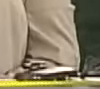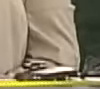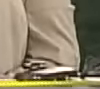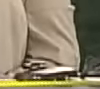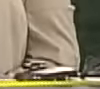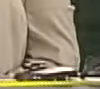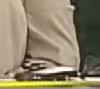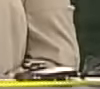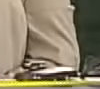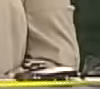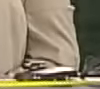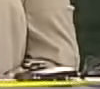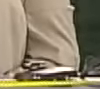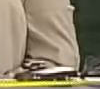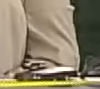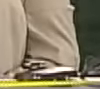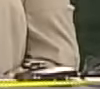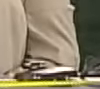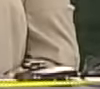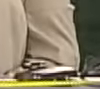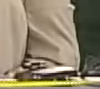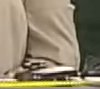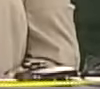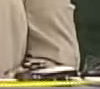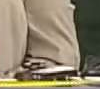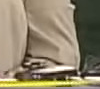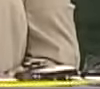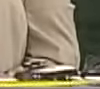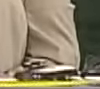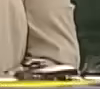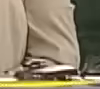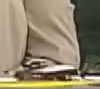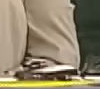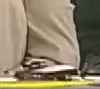I will... En ocasiones,